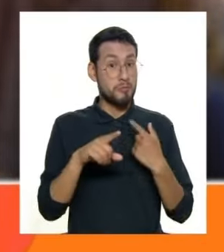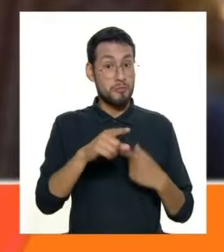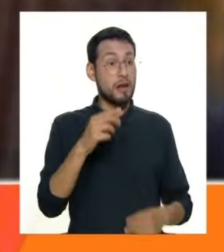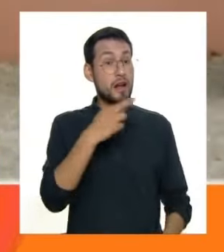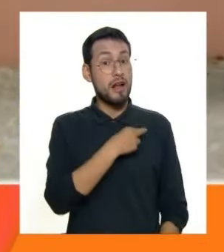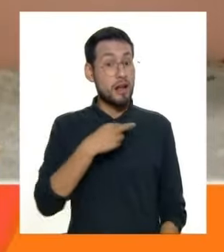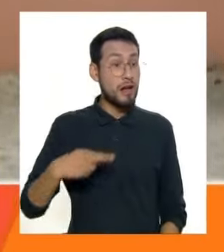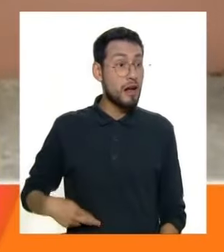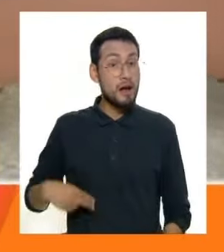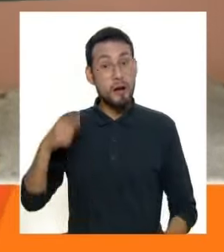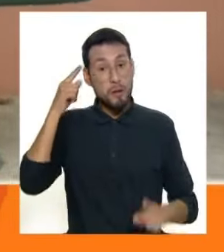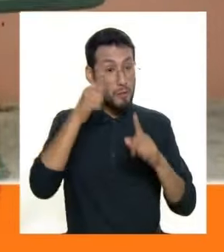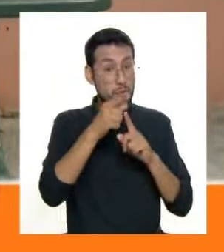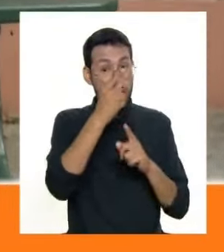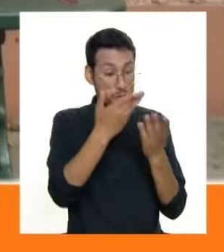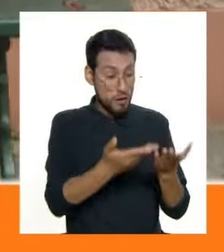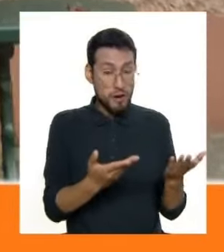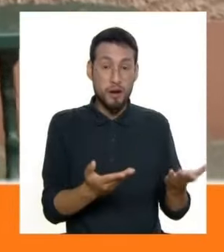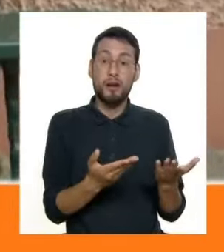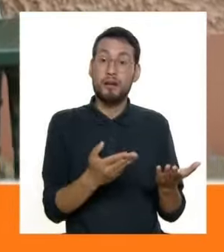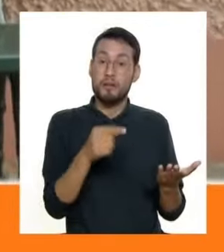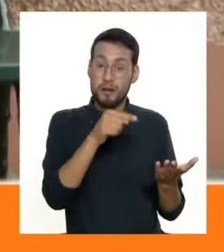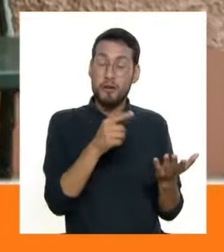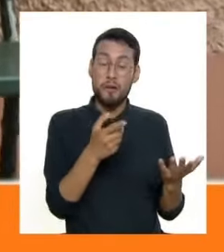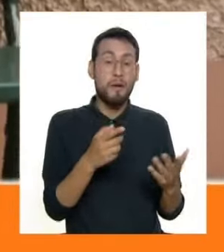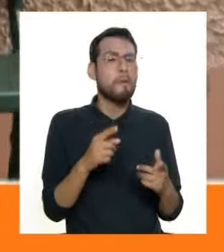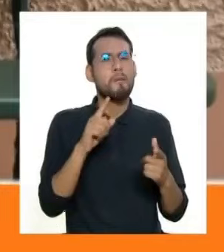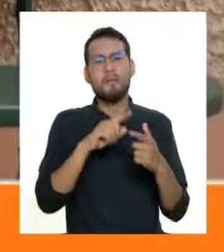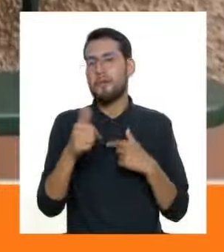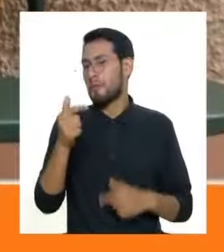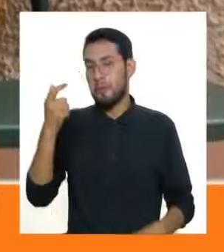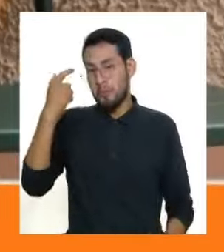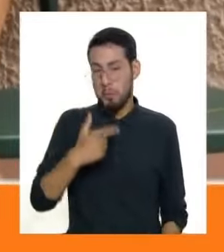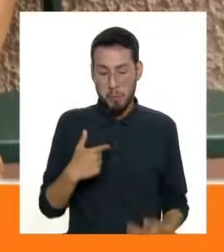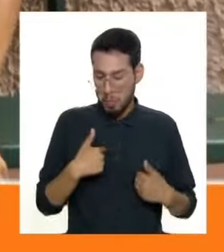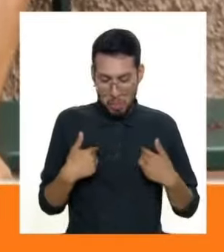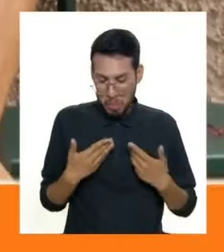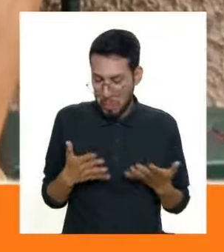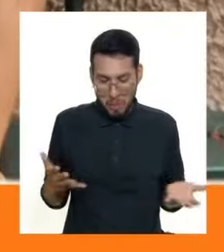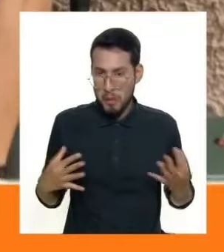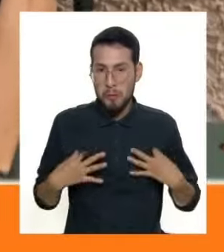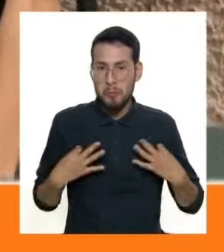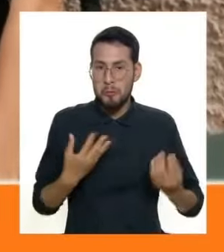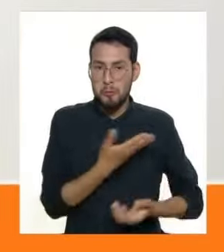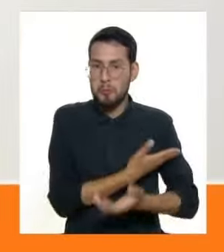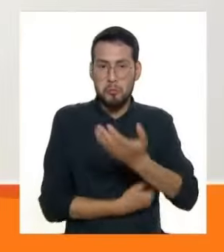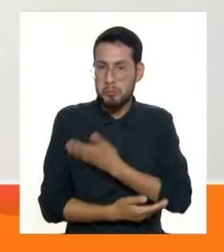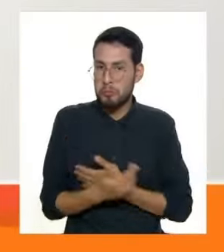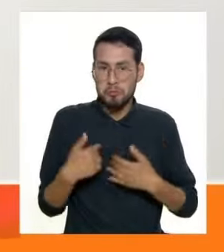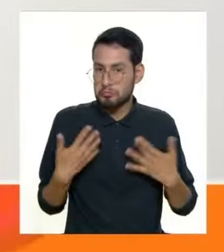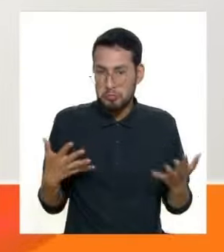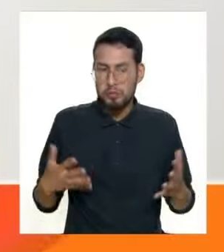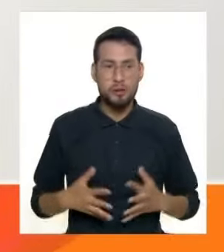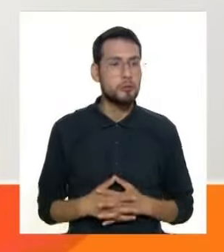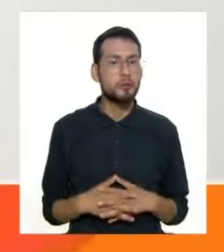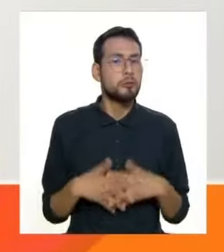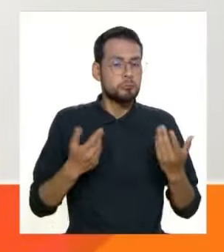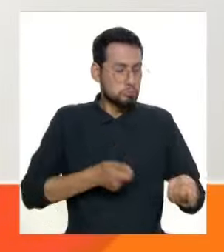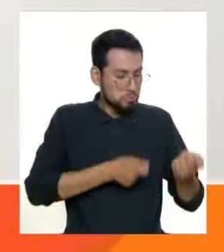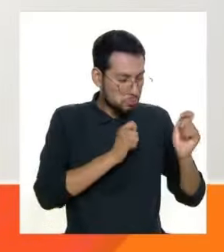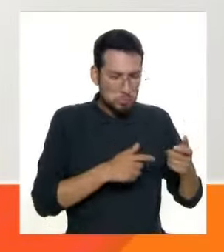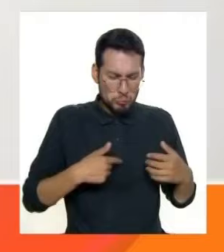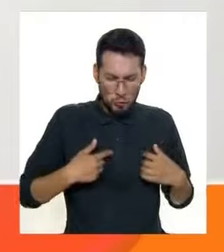enfocaba su felicidad en un objeto material. Exacto. En cambio, la otra persona que no tenía para ponerse una camisa, ni siquiera una